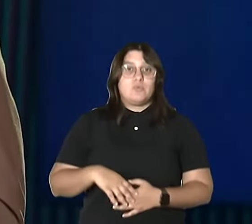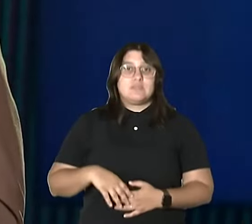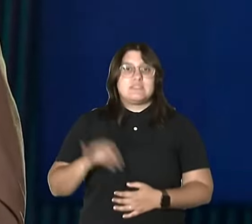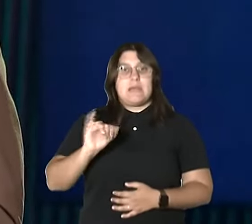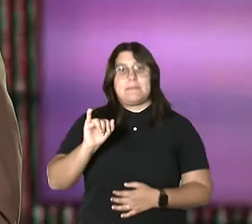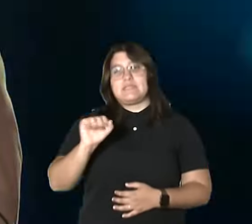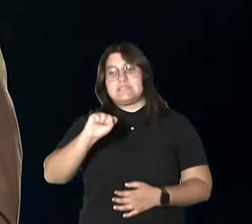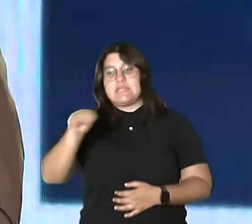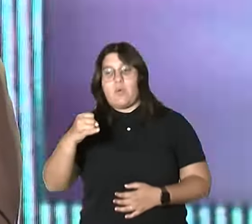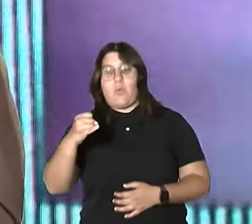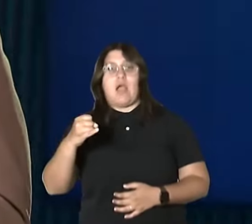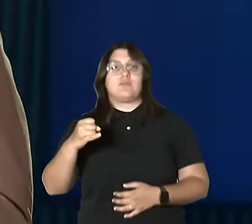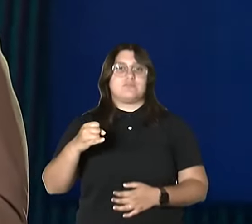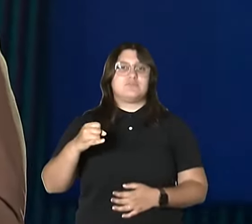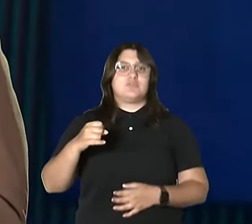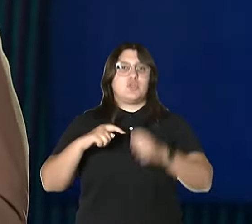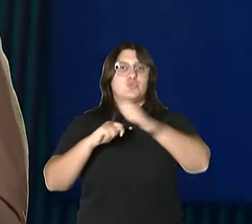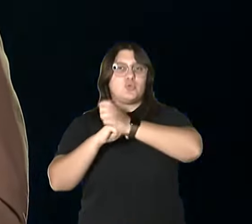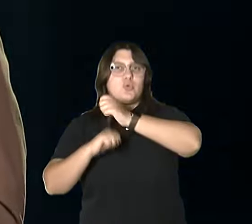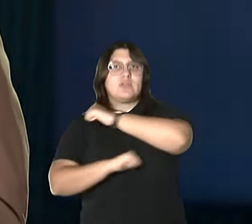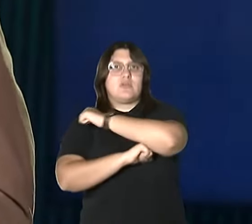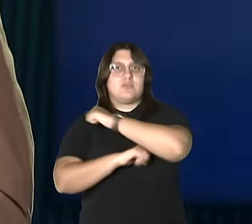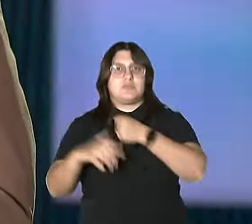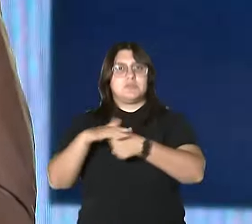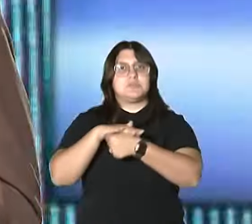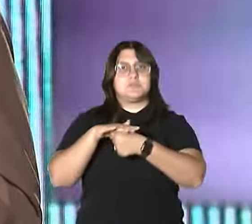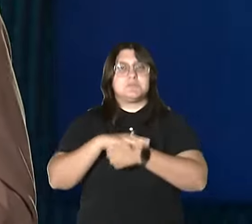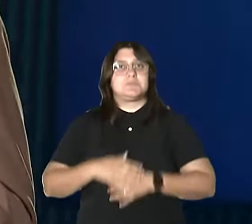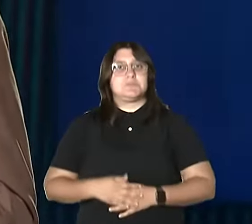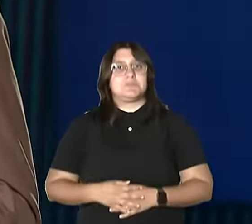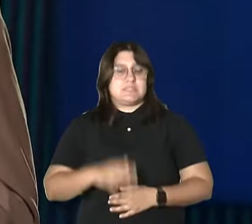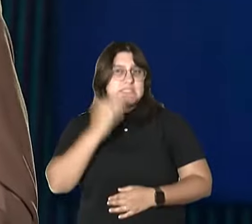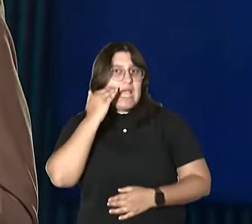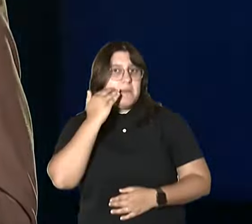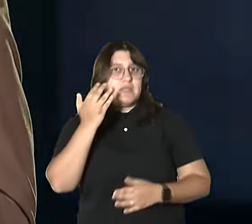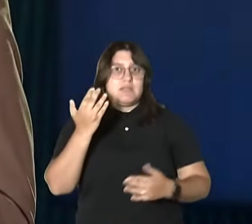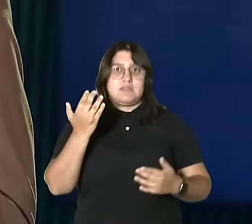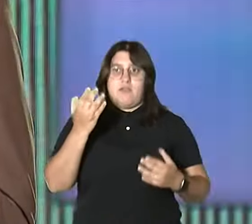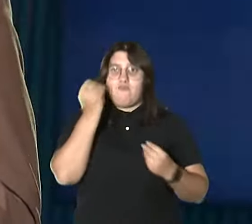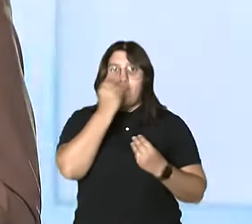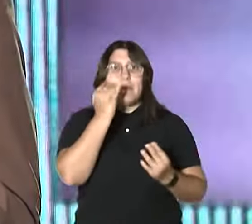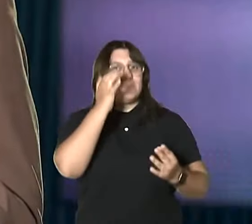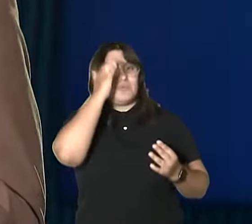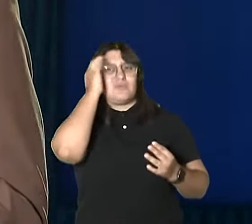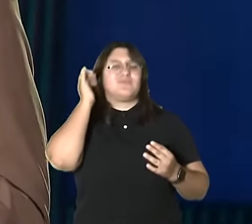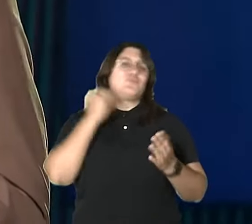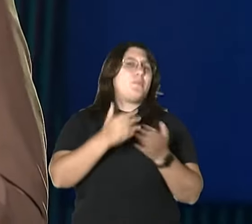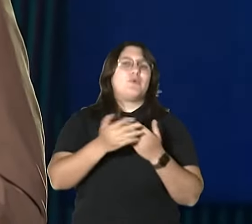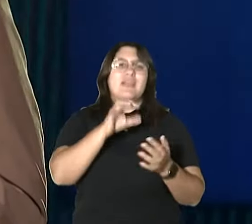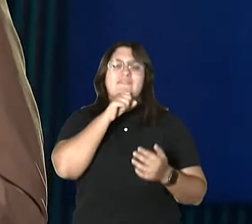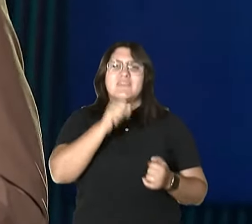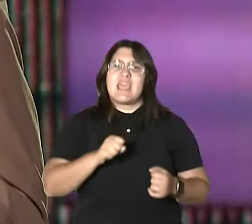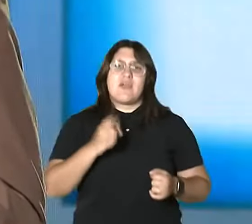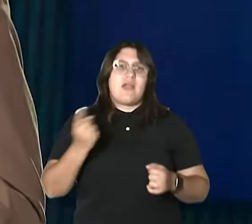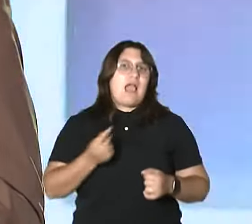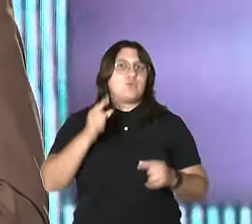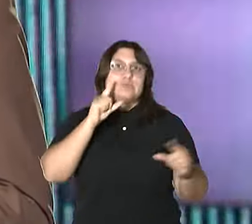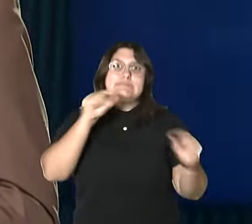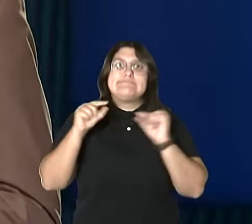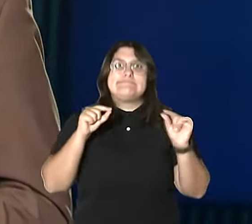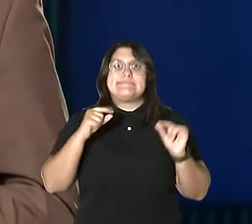de San Juan Trujillo Alto todos los vecinos si sepan alguna información ya sea vieja o algún tipo de chisme